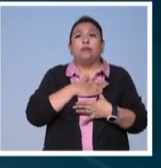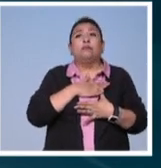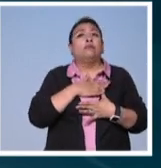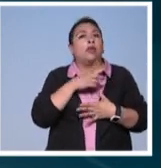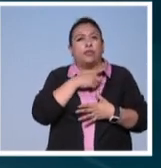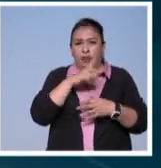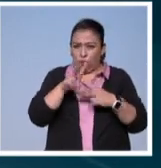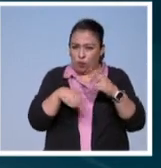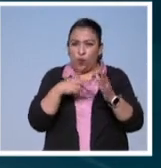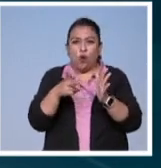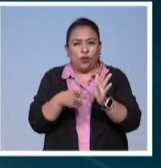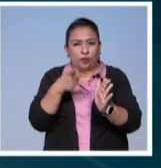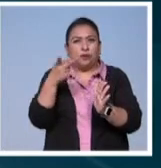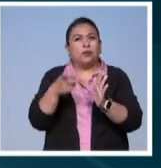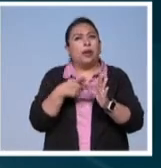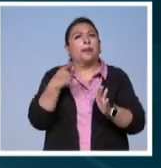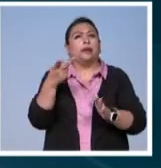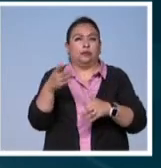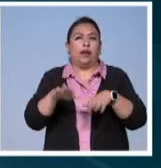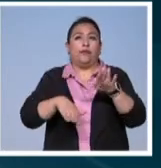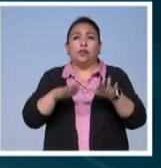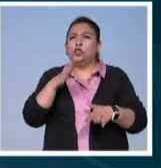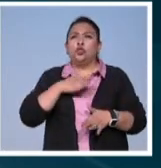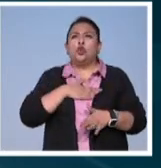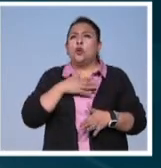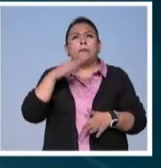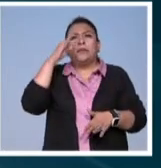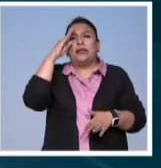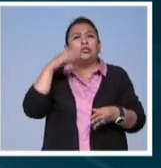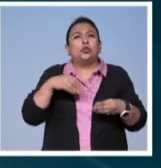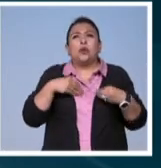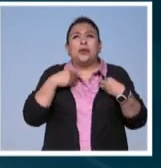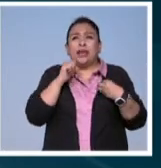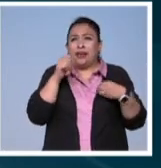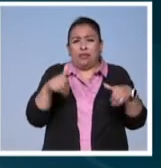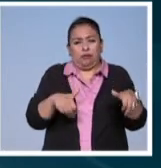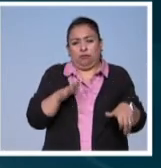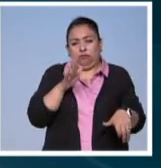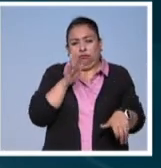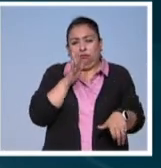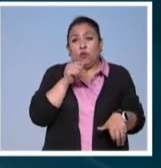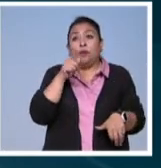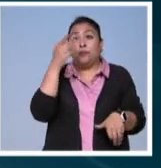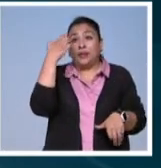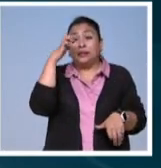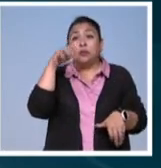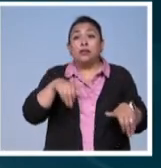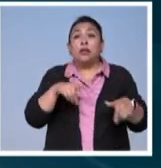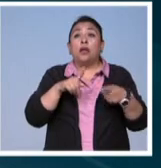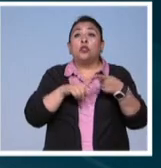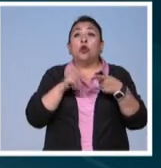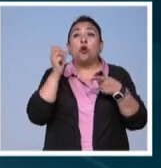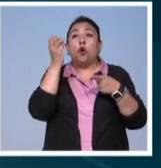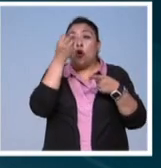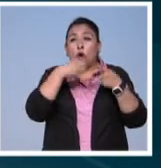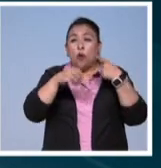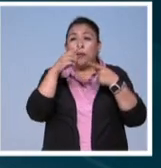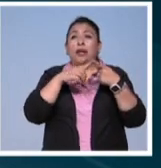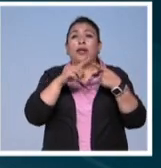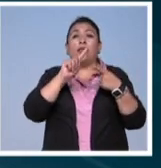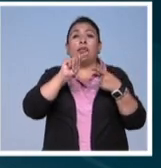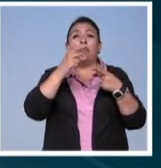que regresar a él de vez en cuando. Yo no concibo la vida sin hacer teatro. Su experiencia en teatro incluye obras como The